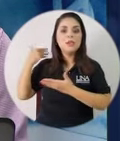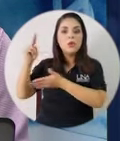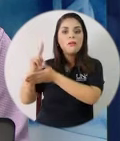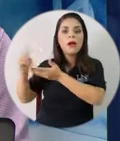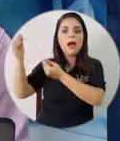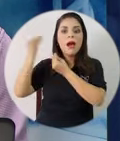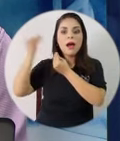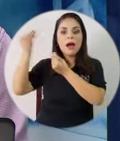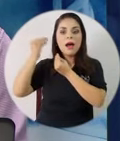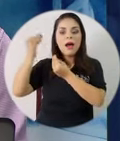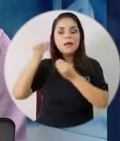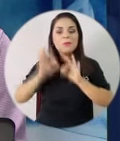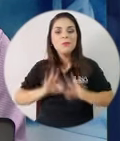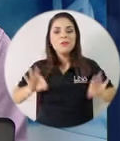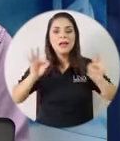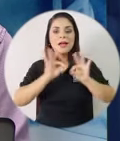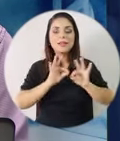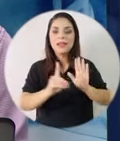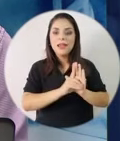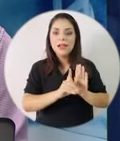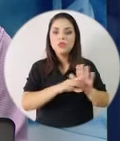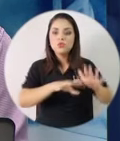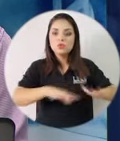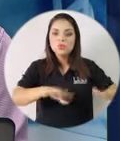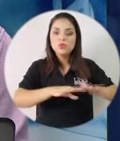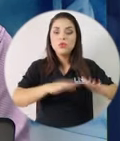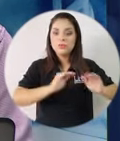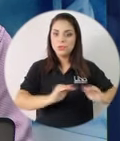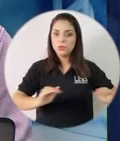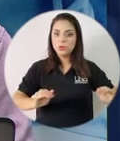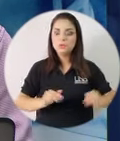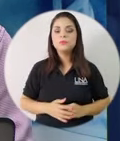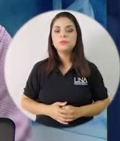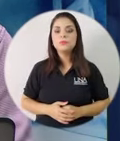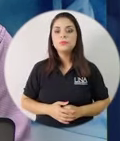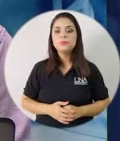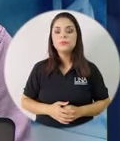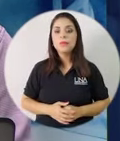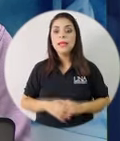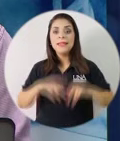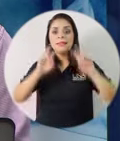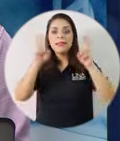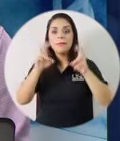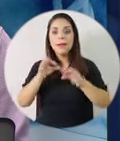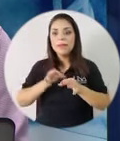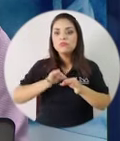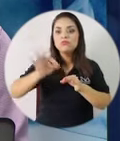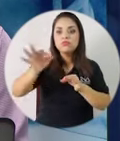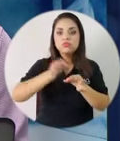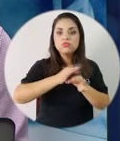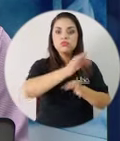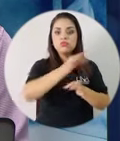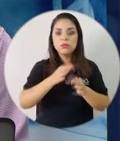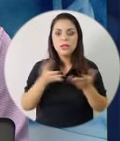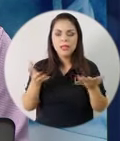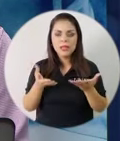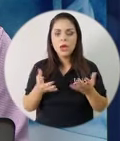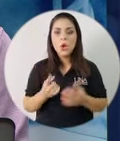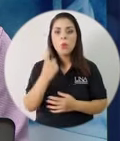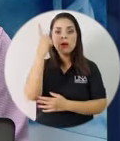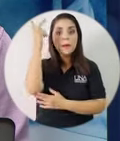sobre la trascendencia de una decisión como esta. En el ámbito de extensión, una de las